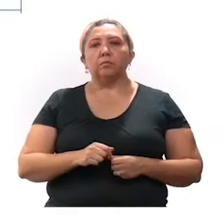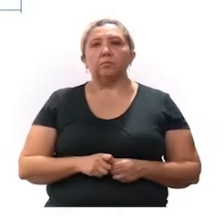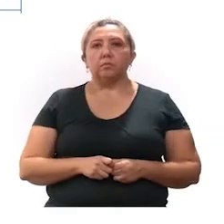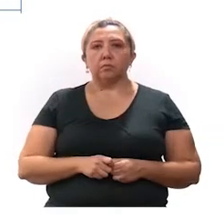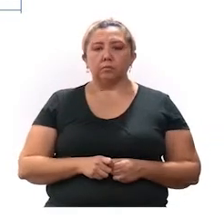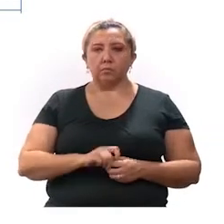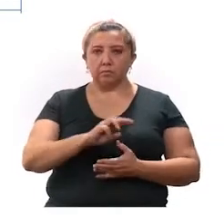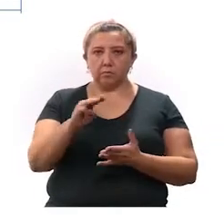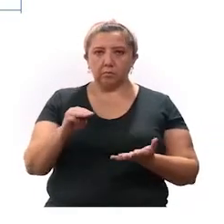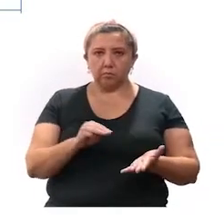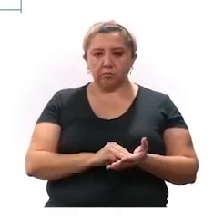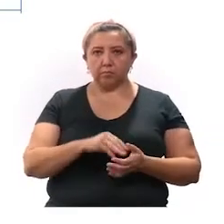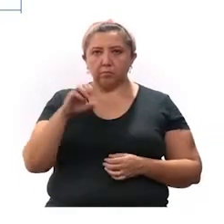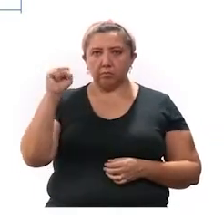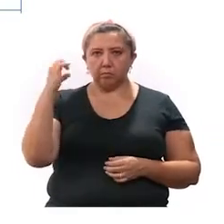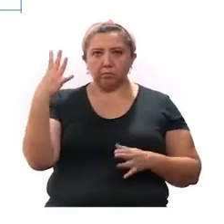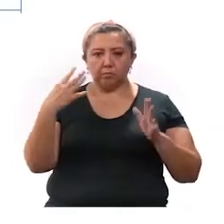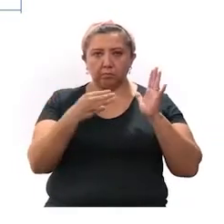son Mérida,